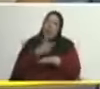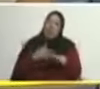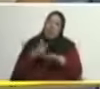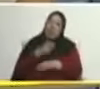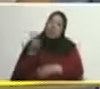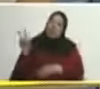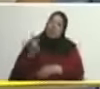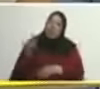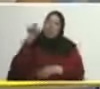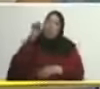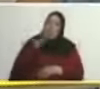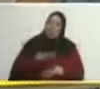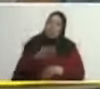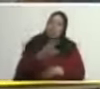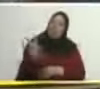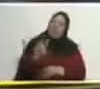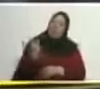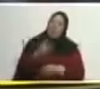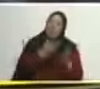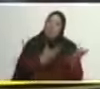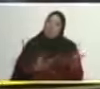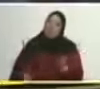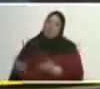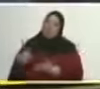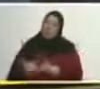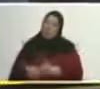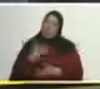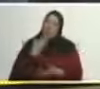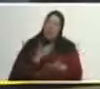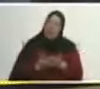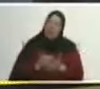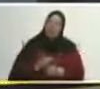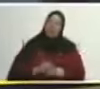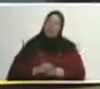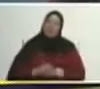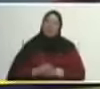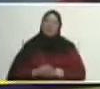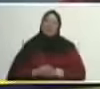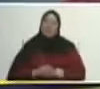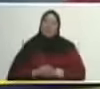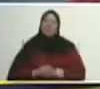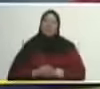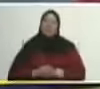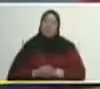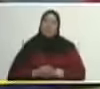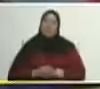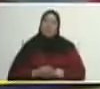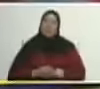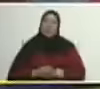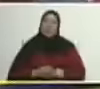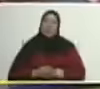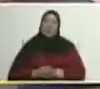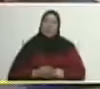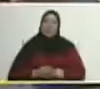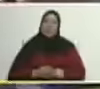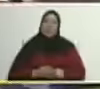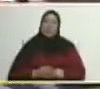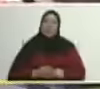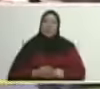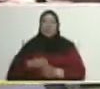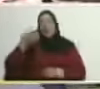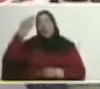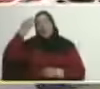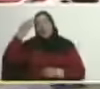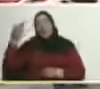y al pueblo de Venezuela por ser los... Bueno, ahora vamos a entregarle... Para un saludo,